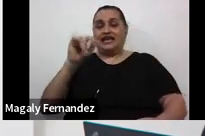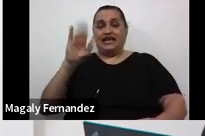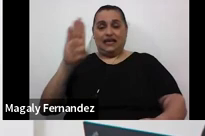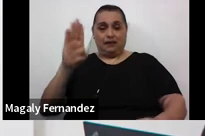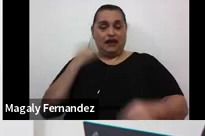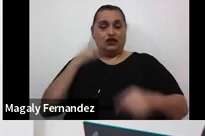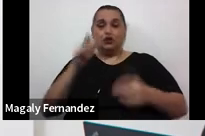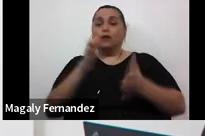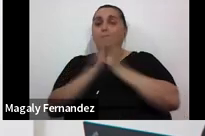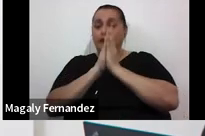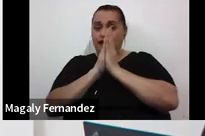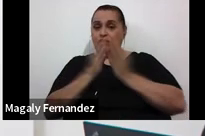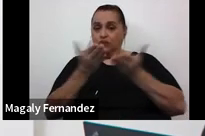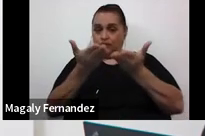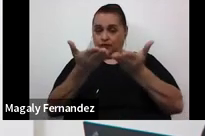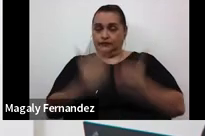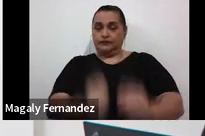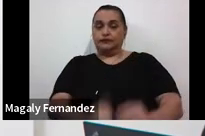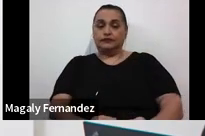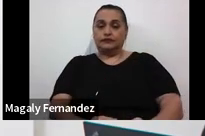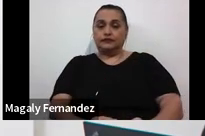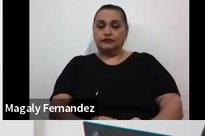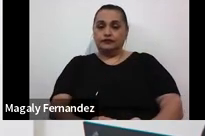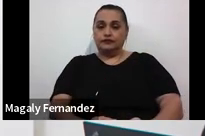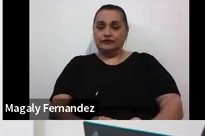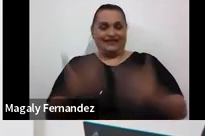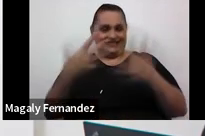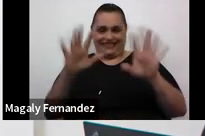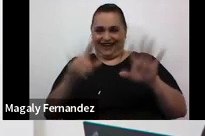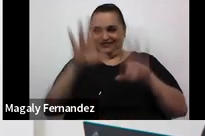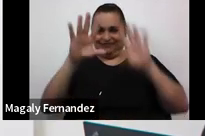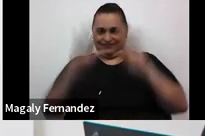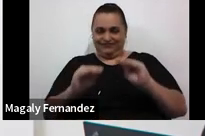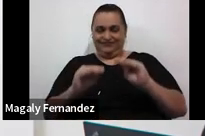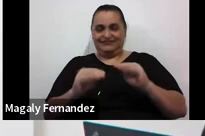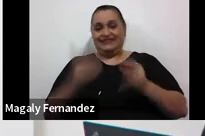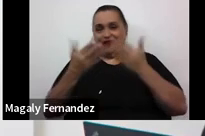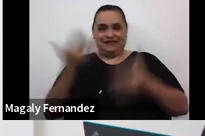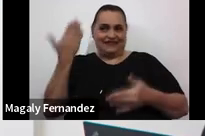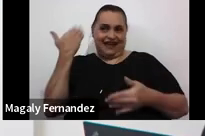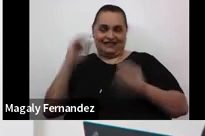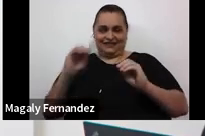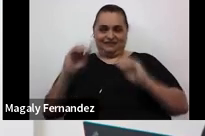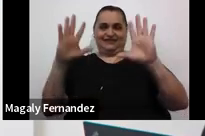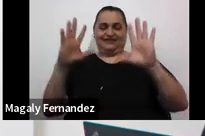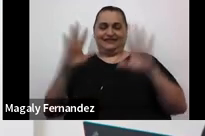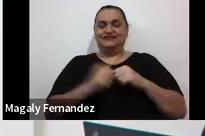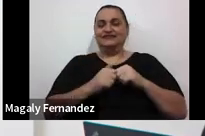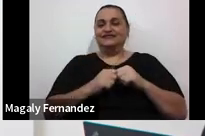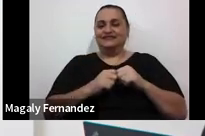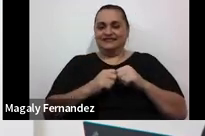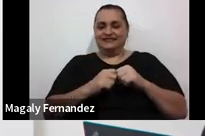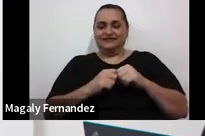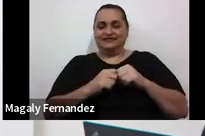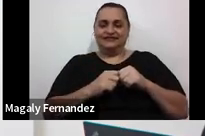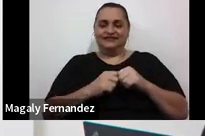voy a solicitarle a Bueno creo que ya la bajó entonces seguramente quería participar y luego dijo